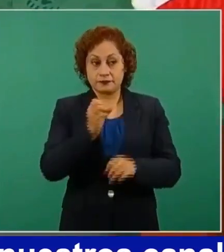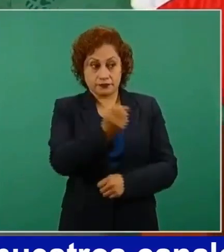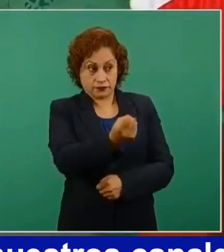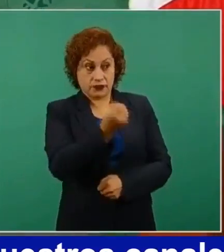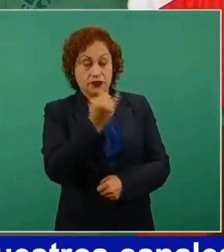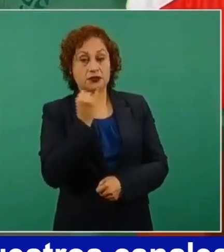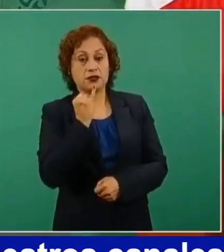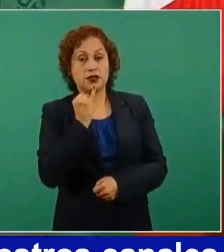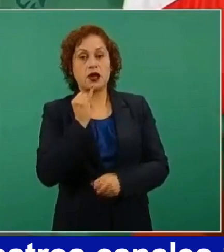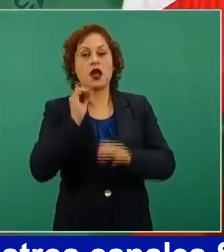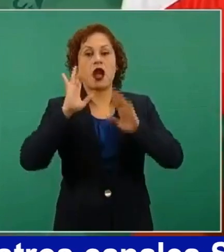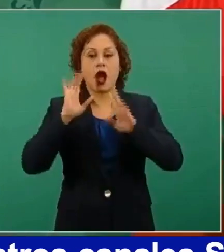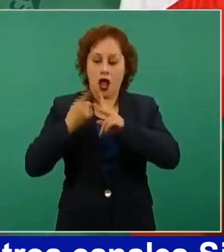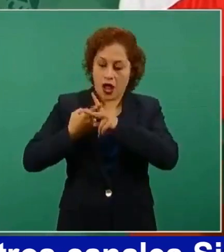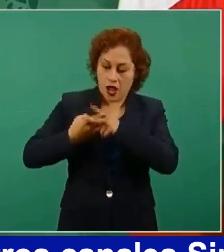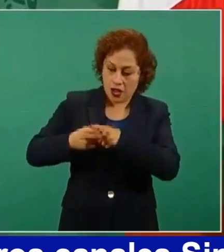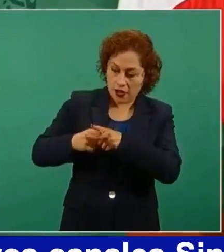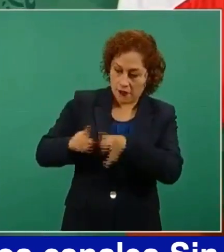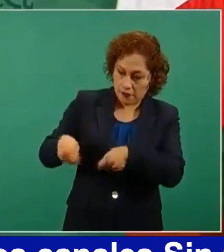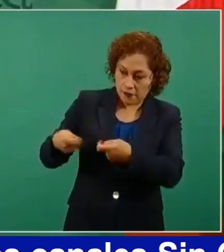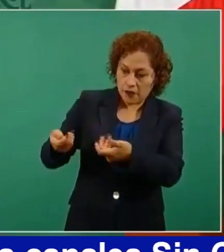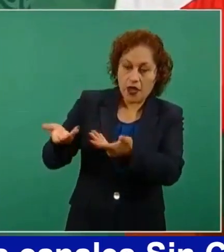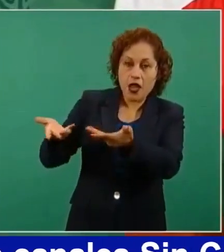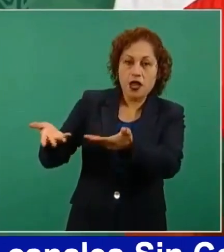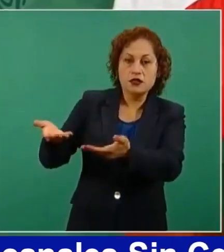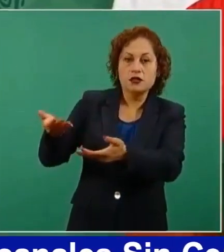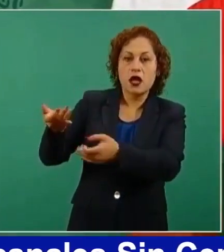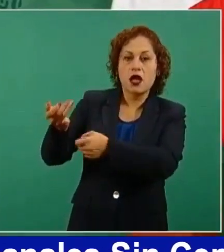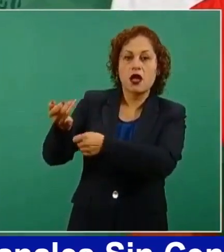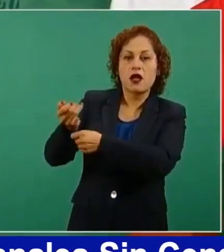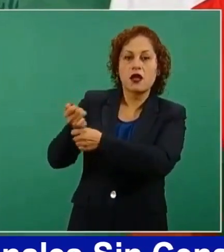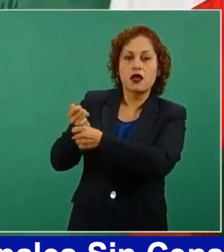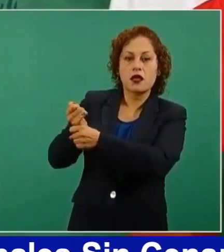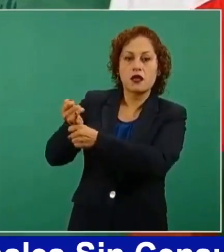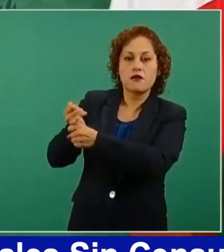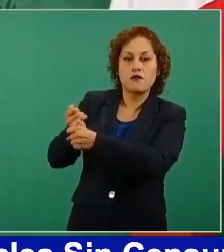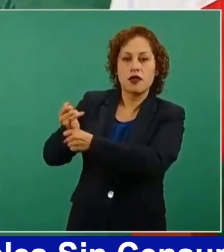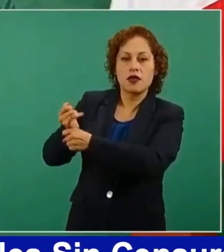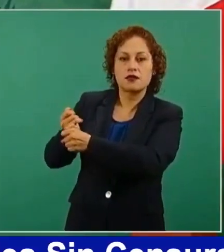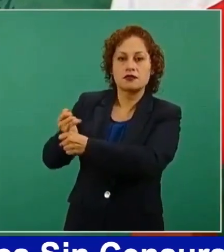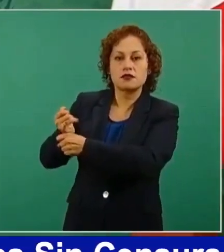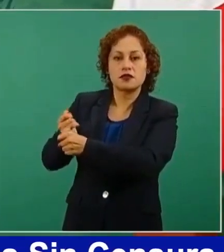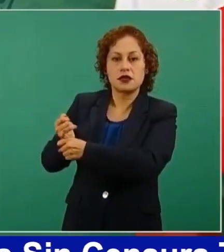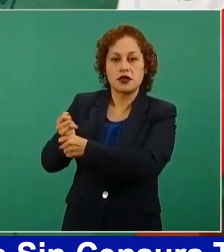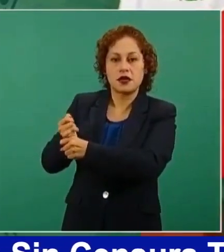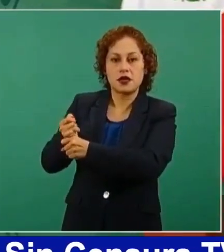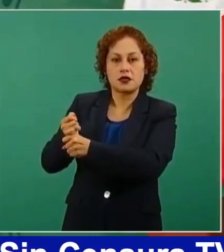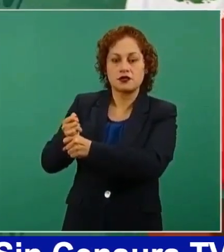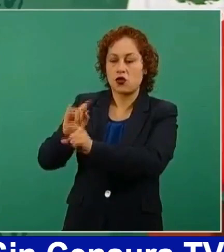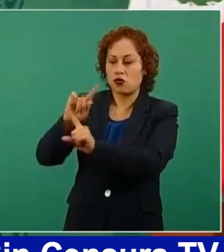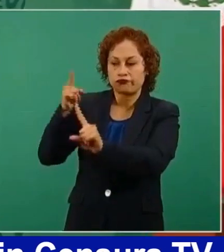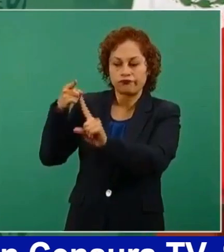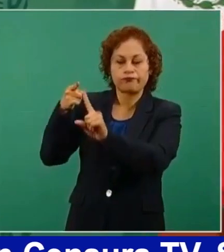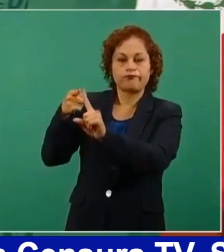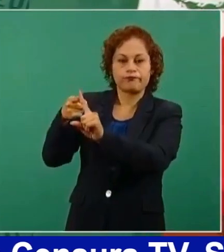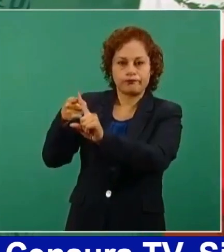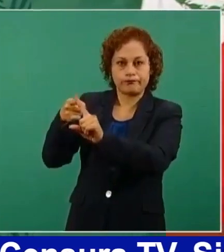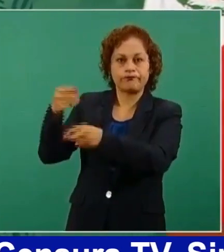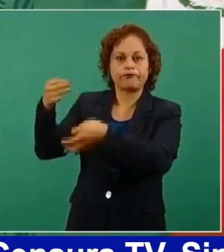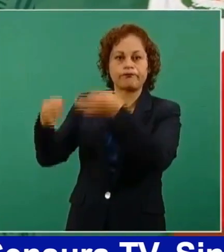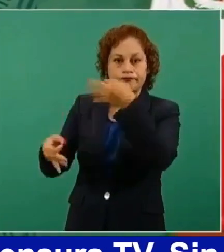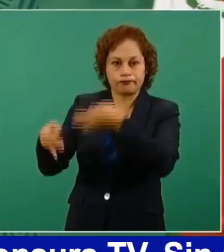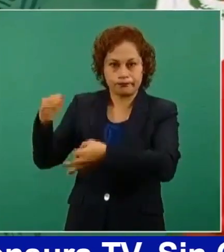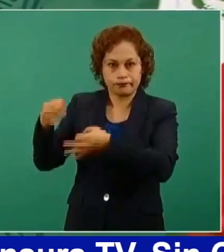comenzar una investigación, abrir un expediente con ese propósito